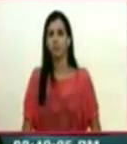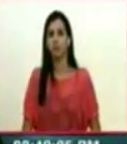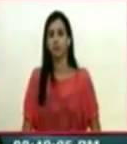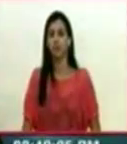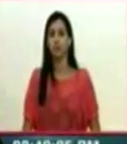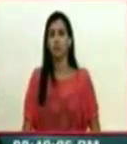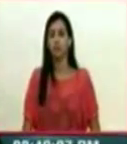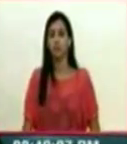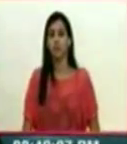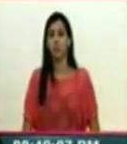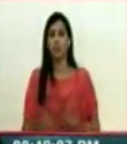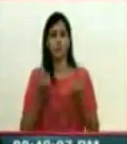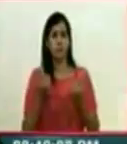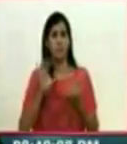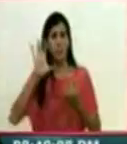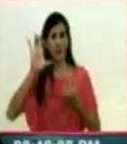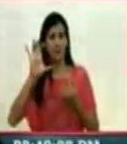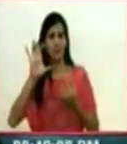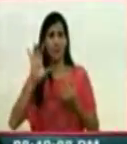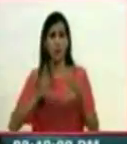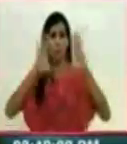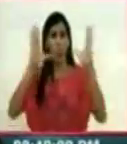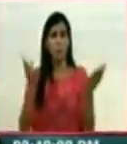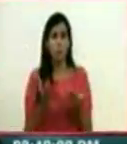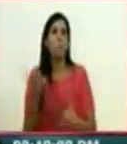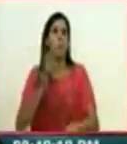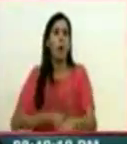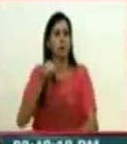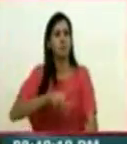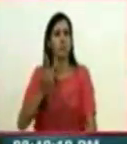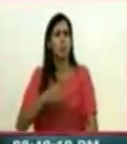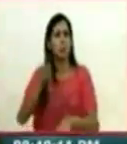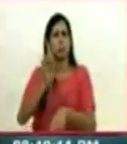No hay un país en el mundo que consuma más electricidad que Venezuela.